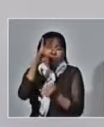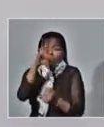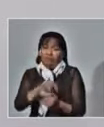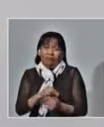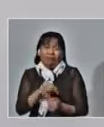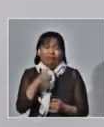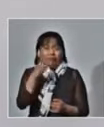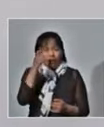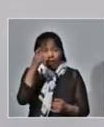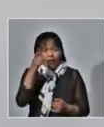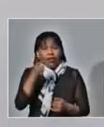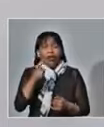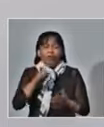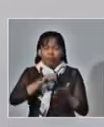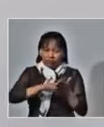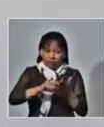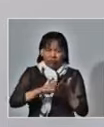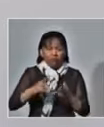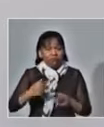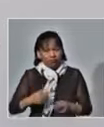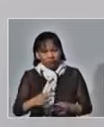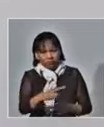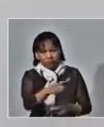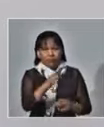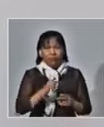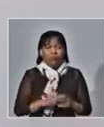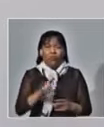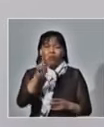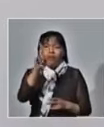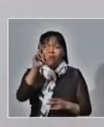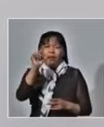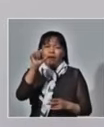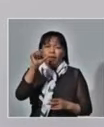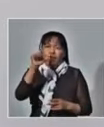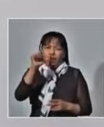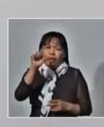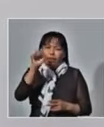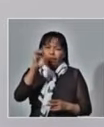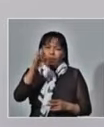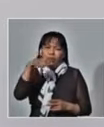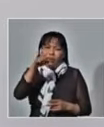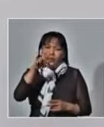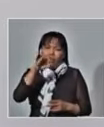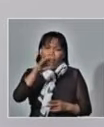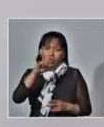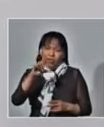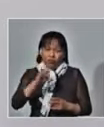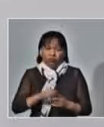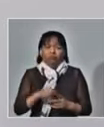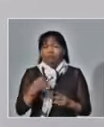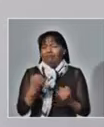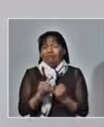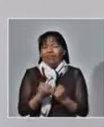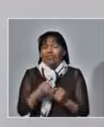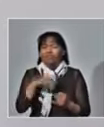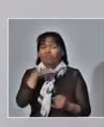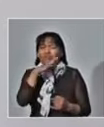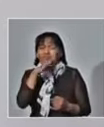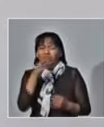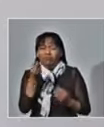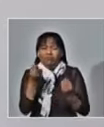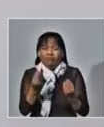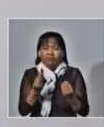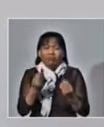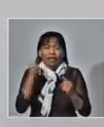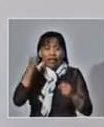el saneamiento de ríos y lagos. Valsequillo tendrá una prioridad que es de lo más contaminado que hay en el país. El